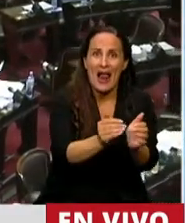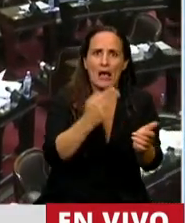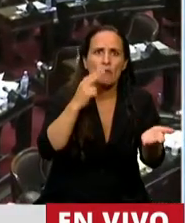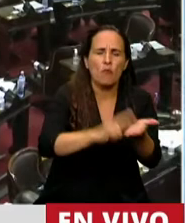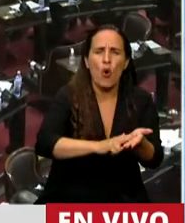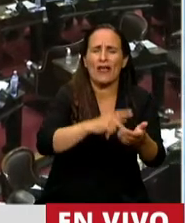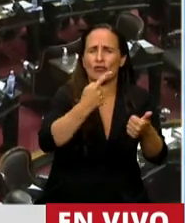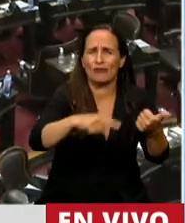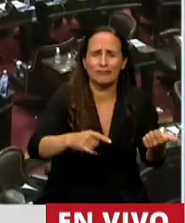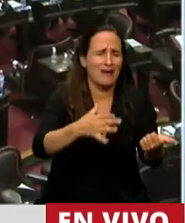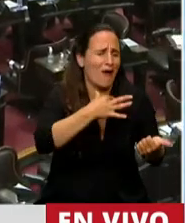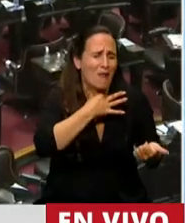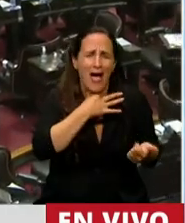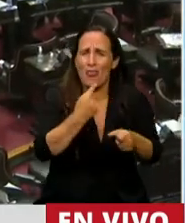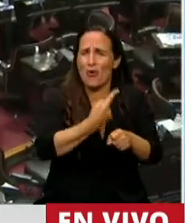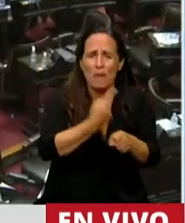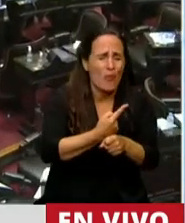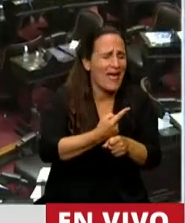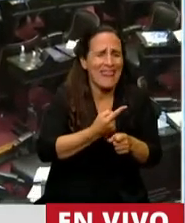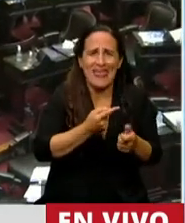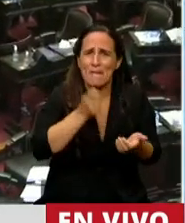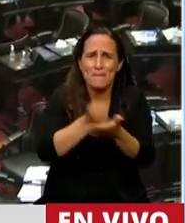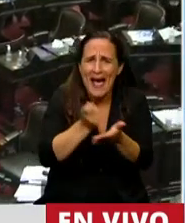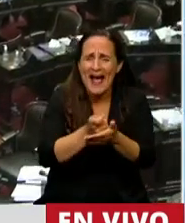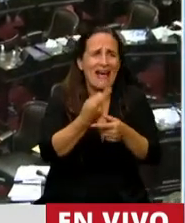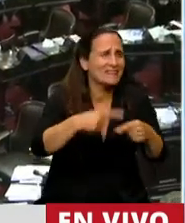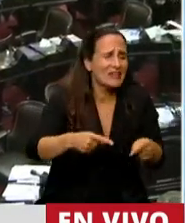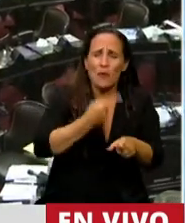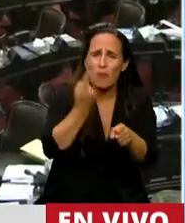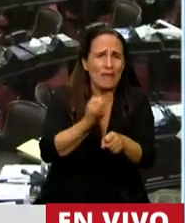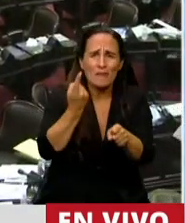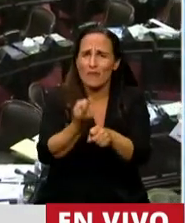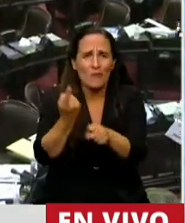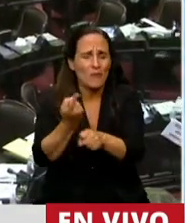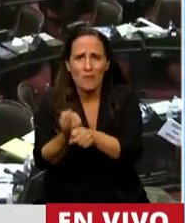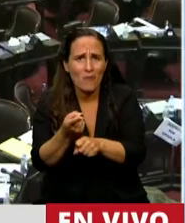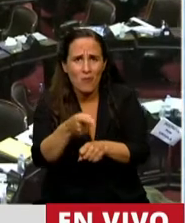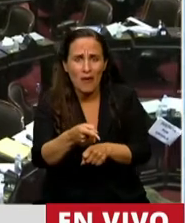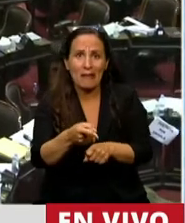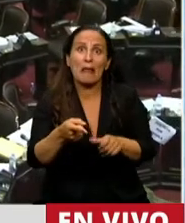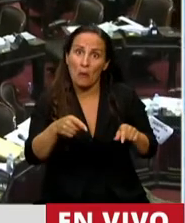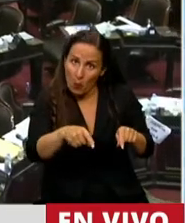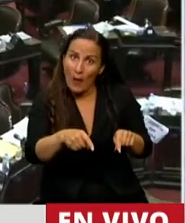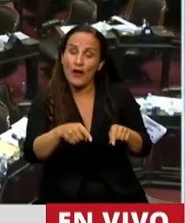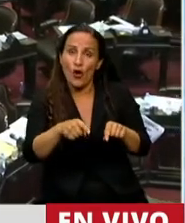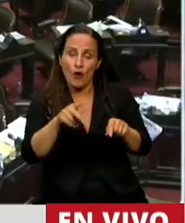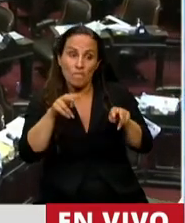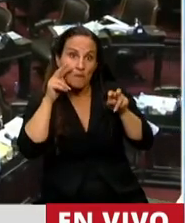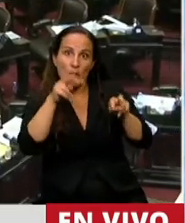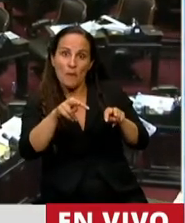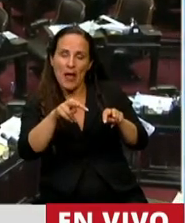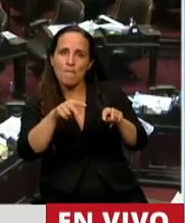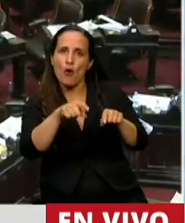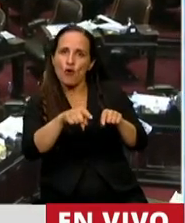y de los costos que tienen que hacer frente, no les cierra la ecuación económica. Es hora de que cuando estamos